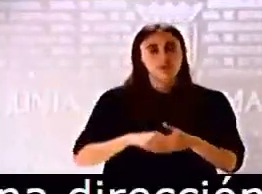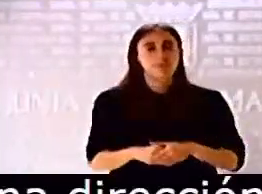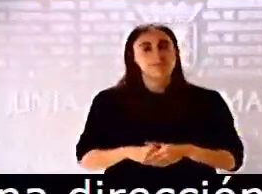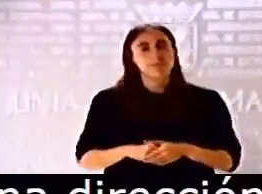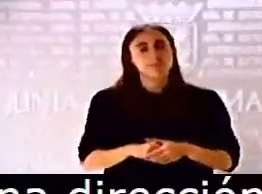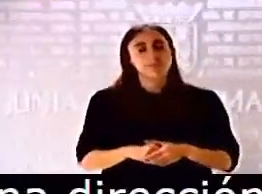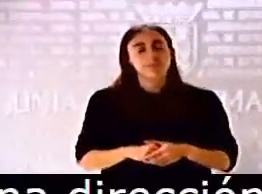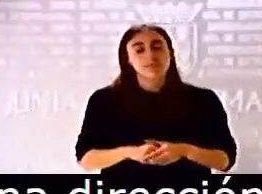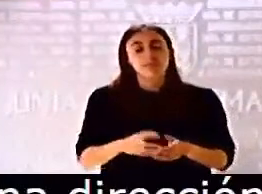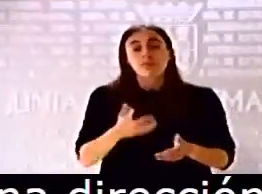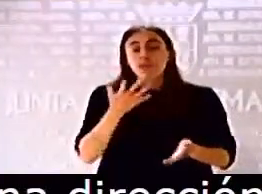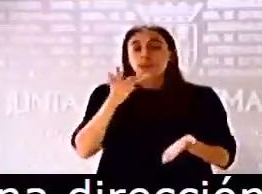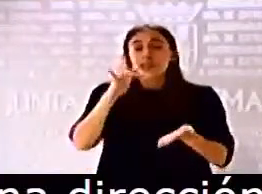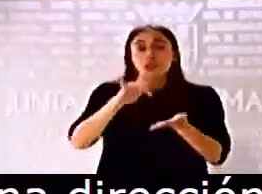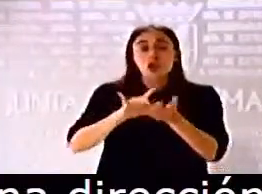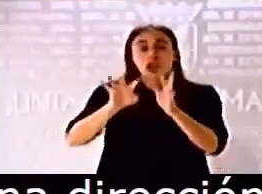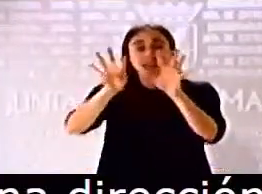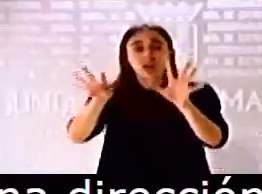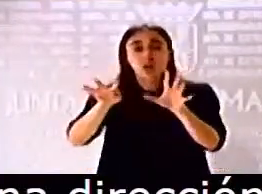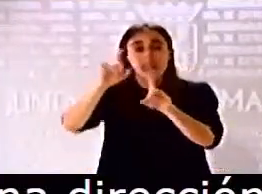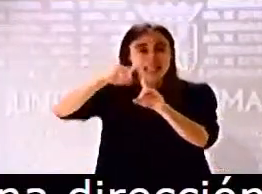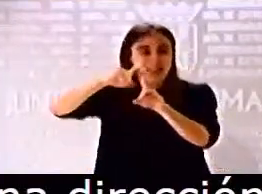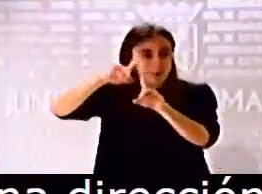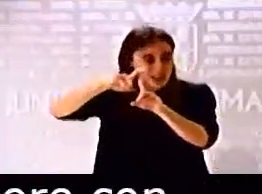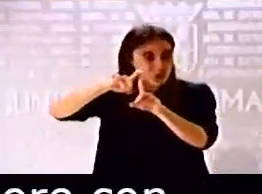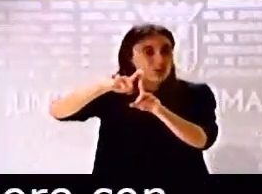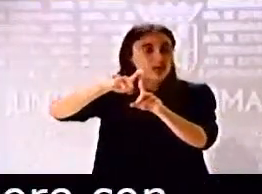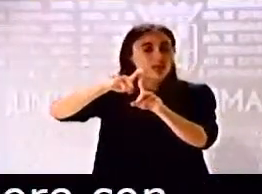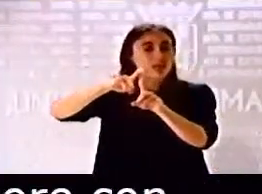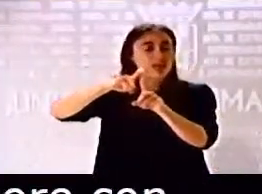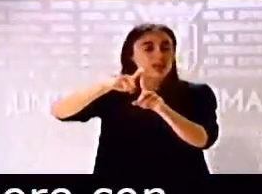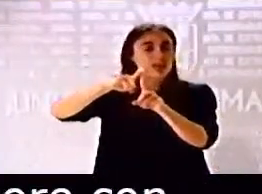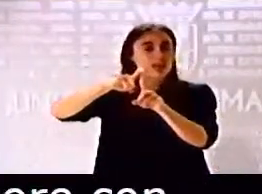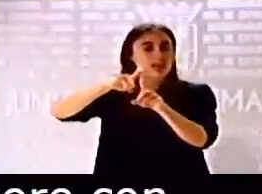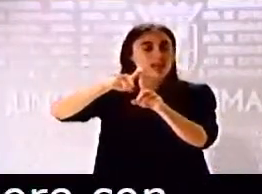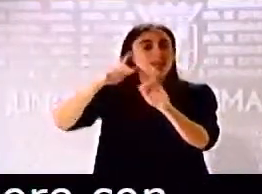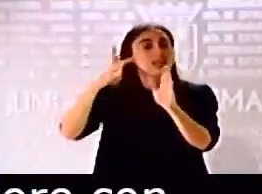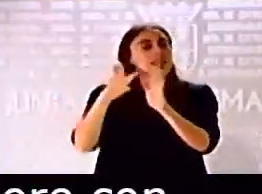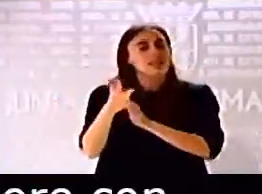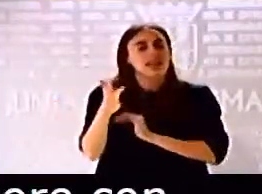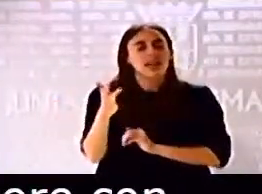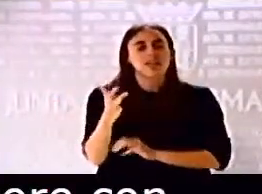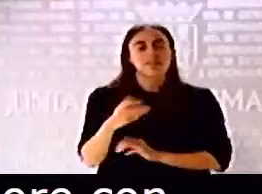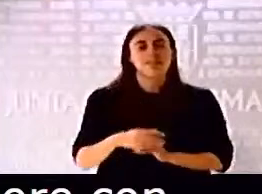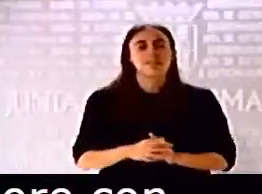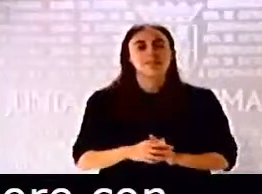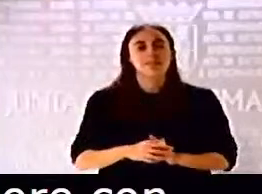que cuando llegue el día 9 de mayo ya no vamos a tener